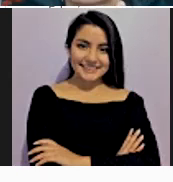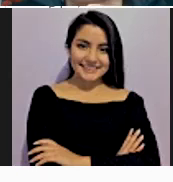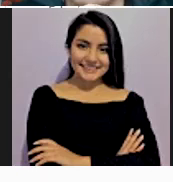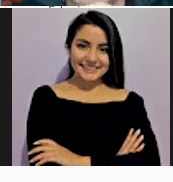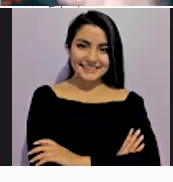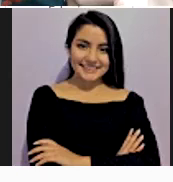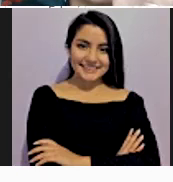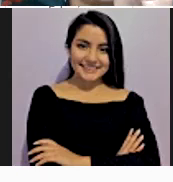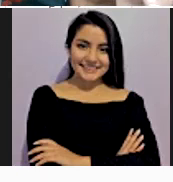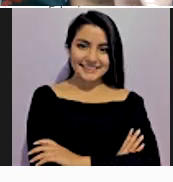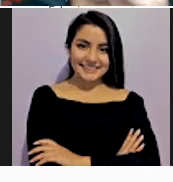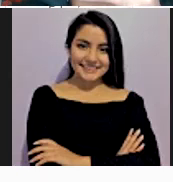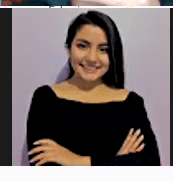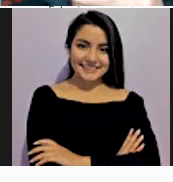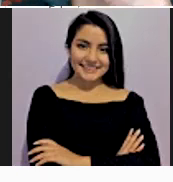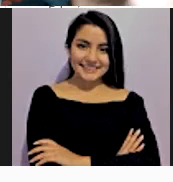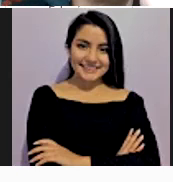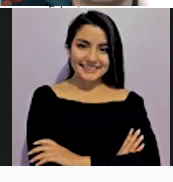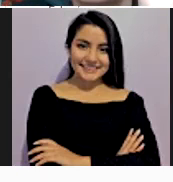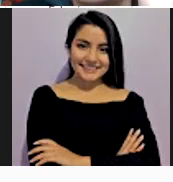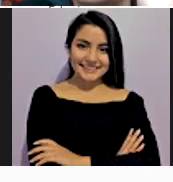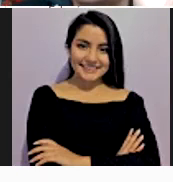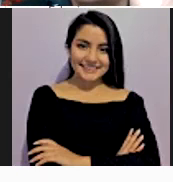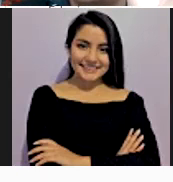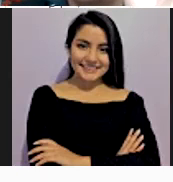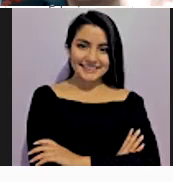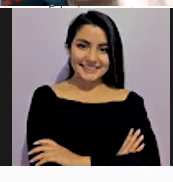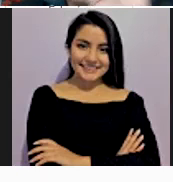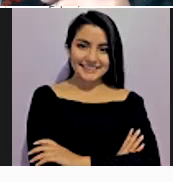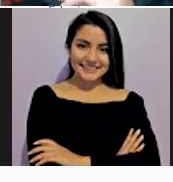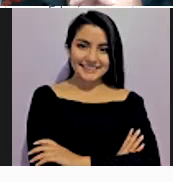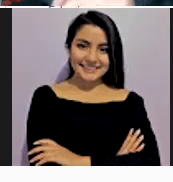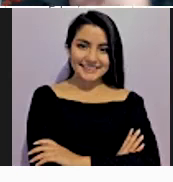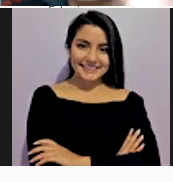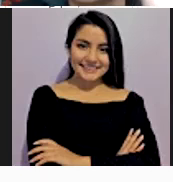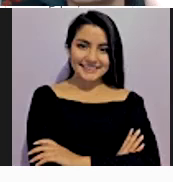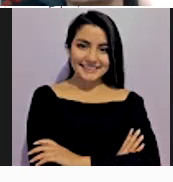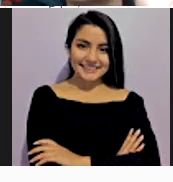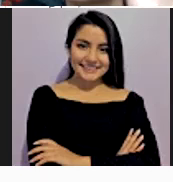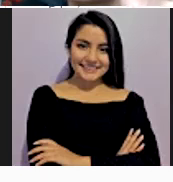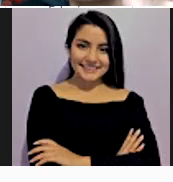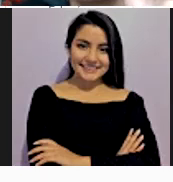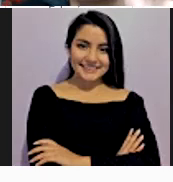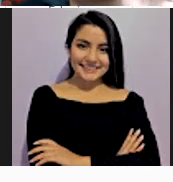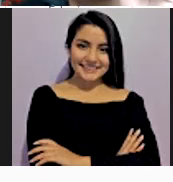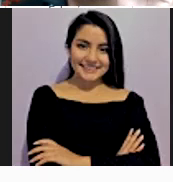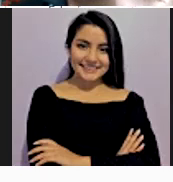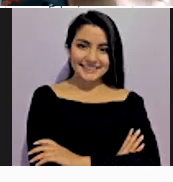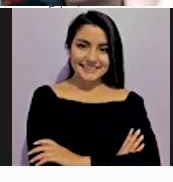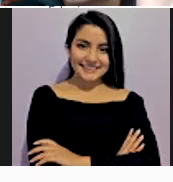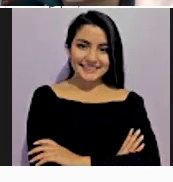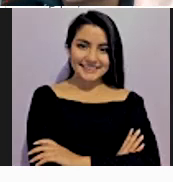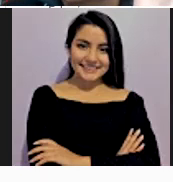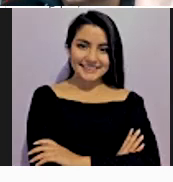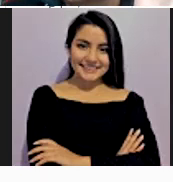de mejor de mi experiencia, como dice alguna amiga, mi corta experiencia. Bueno, yo he hecho N estudios a nivel nacional de todo, ¿no es cierto?